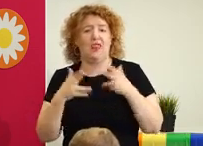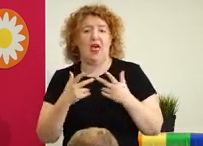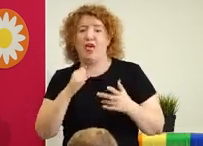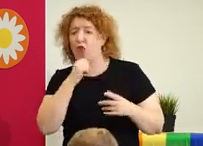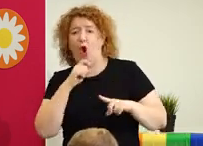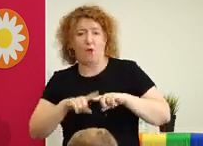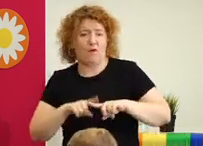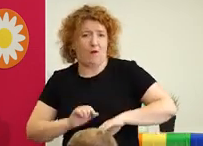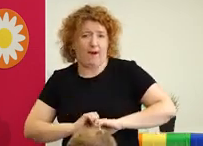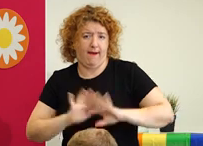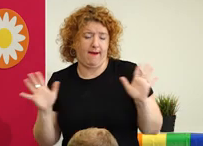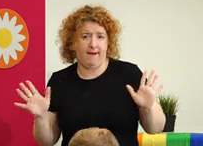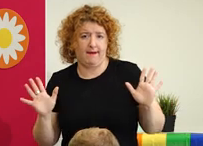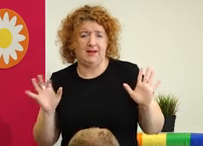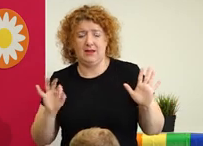un mundo